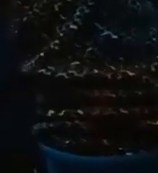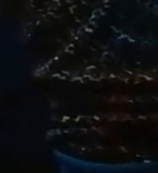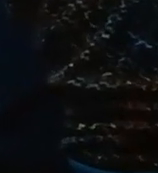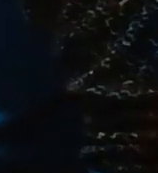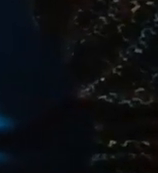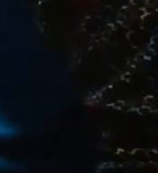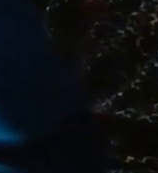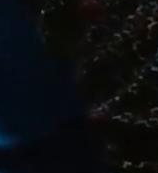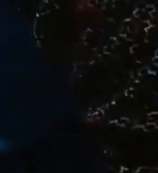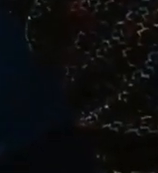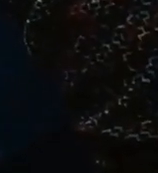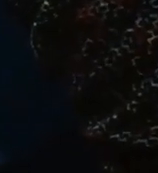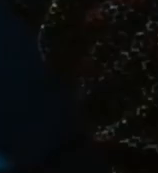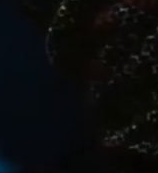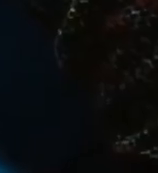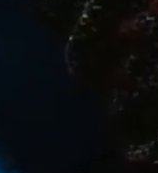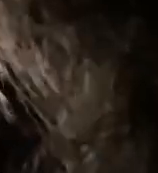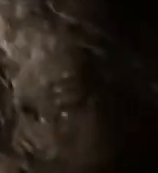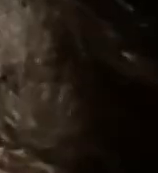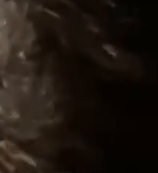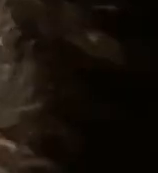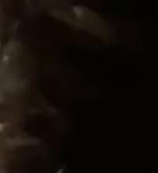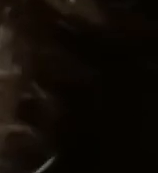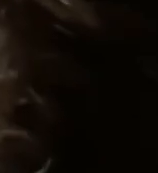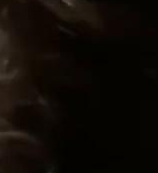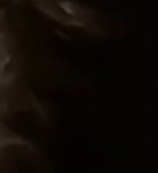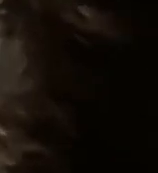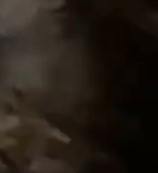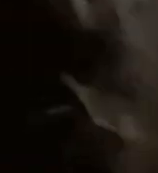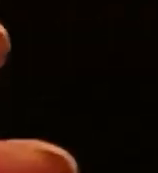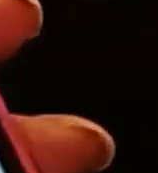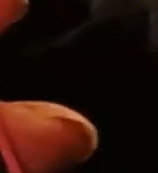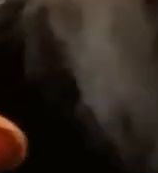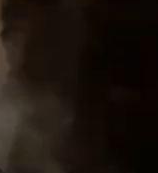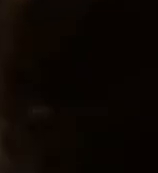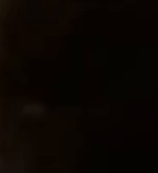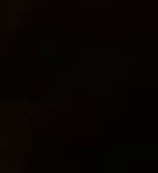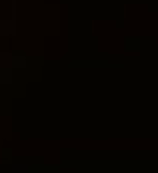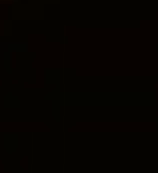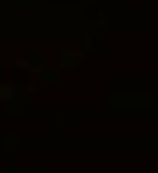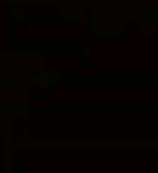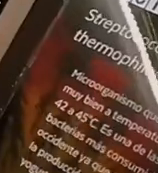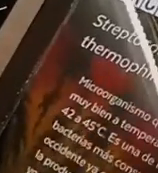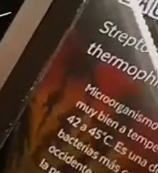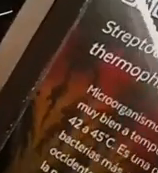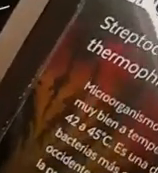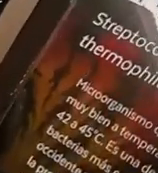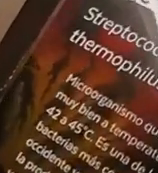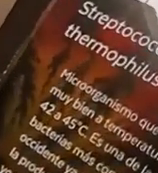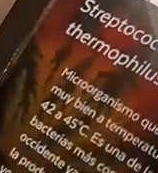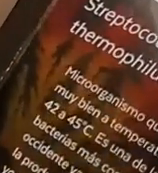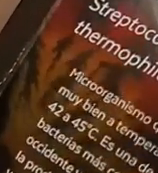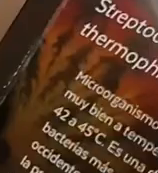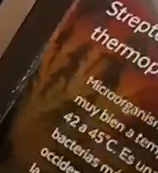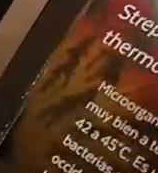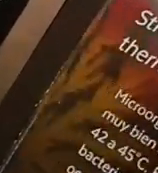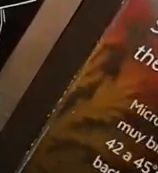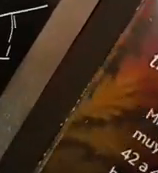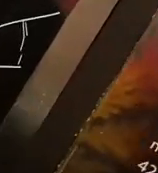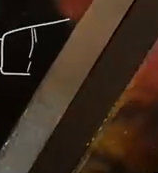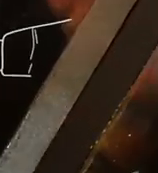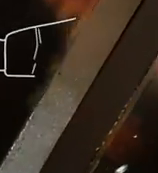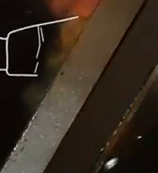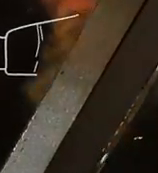eje central es el enfoque de derechos que reconoce que la discapacidad no se encuentra en las personas sino que en su interacción con un